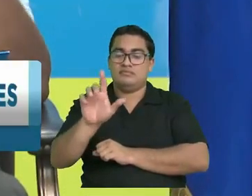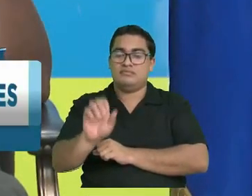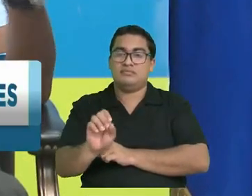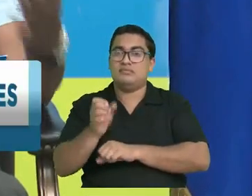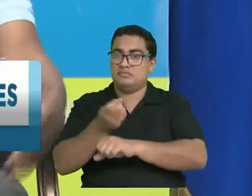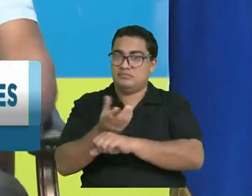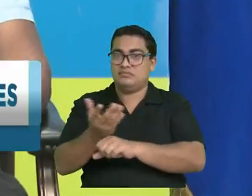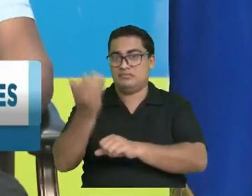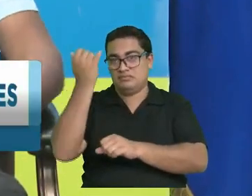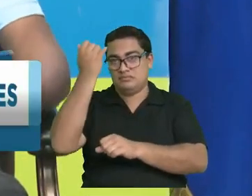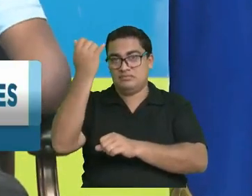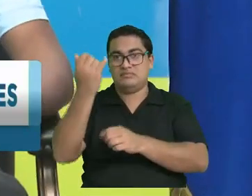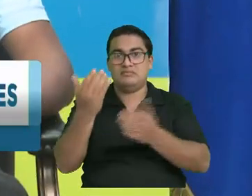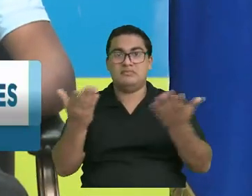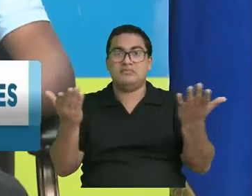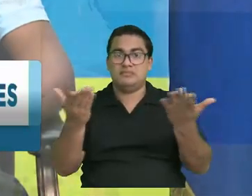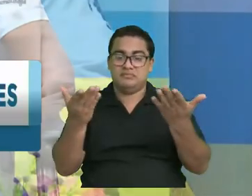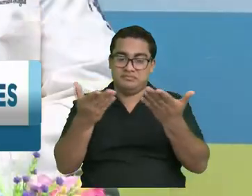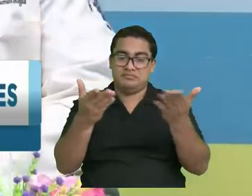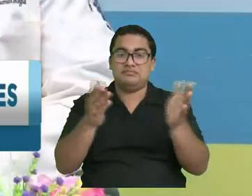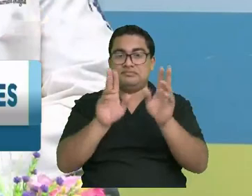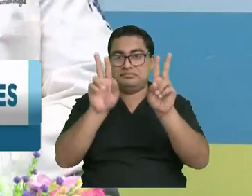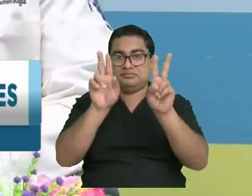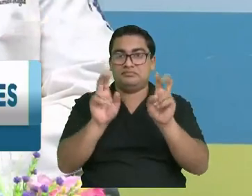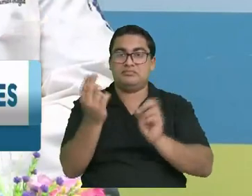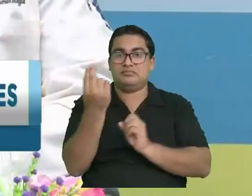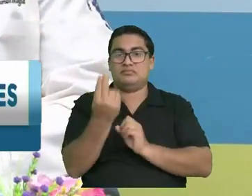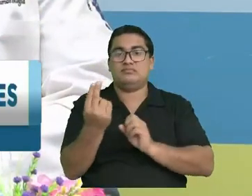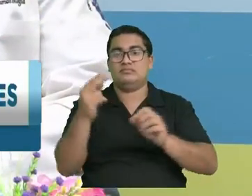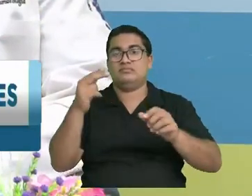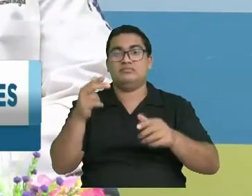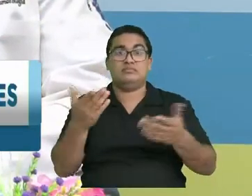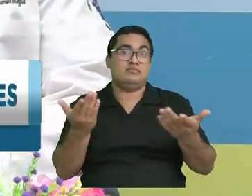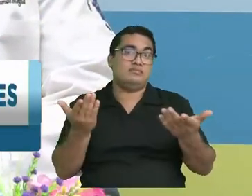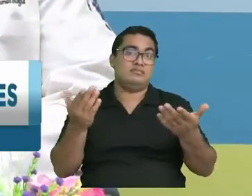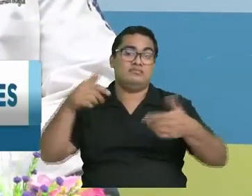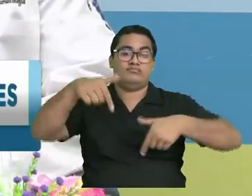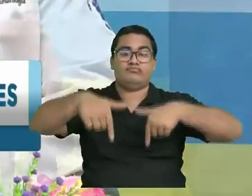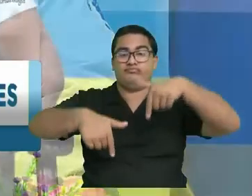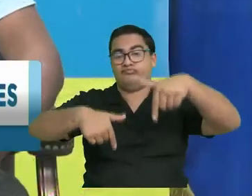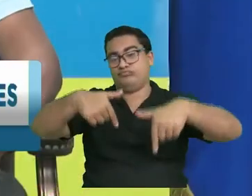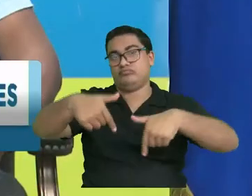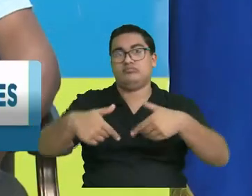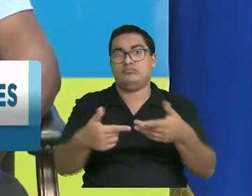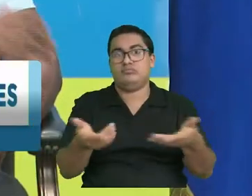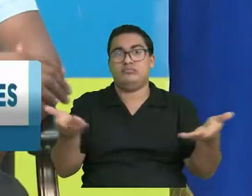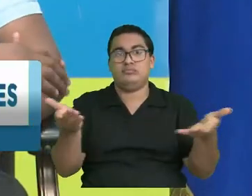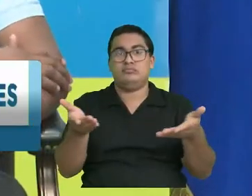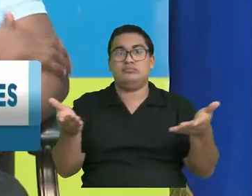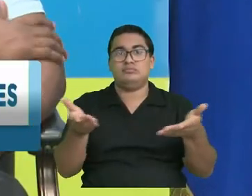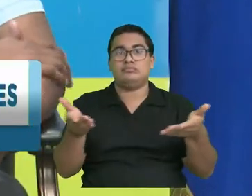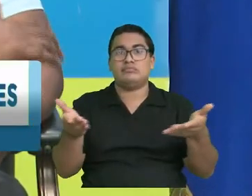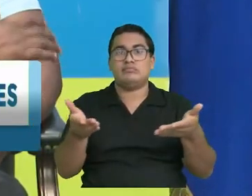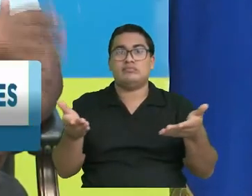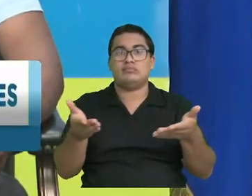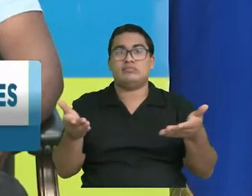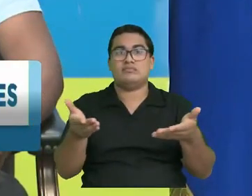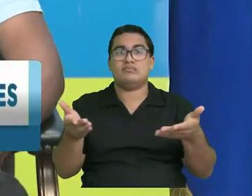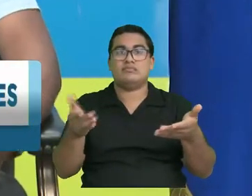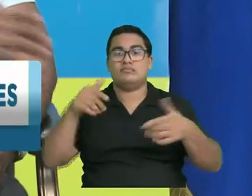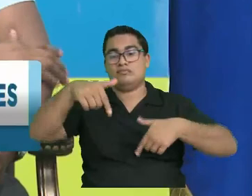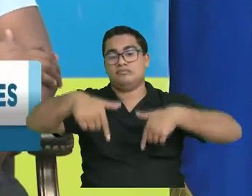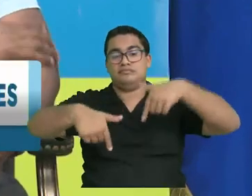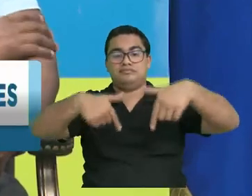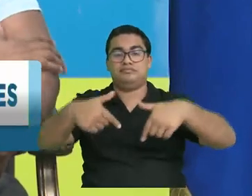toda su sabiduría brindada sobre este uso, el abuso o uso, pero uso frecuente, para no hablar de abuso.